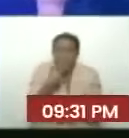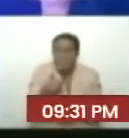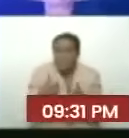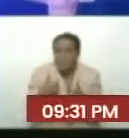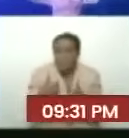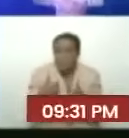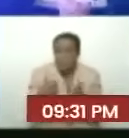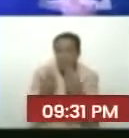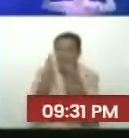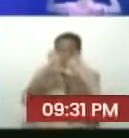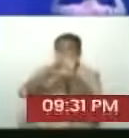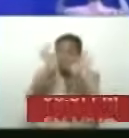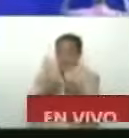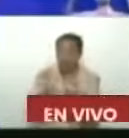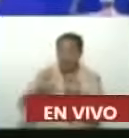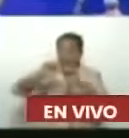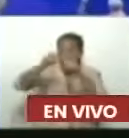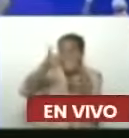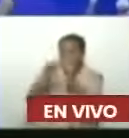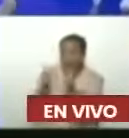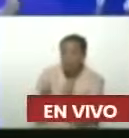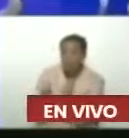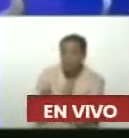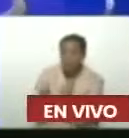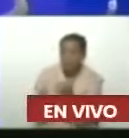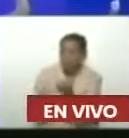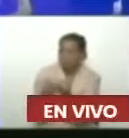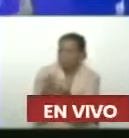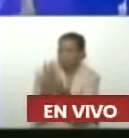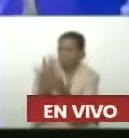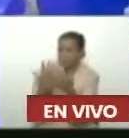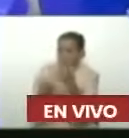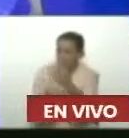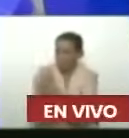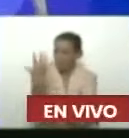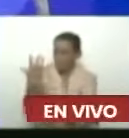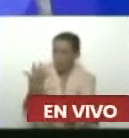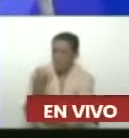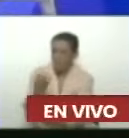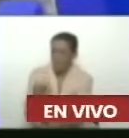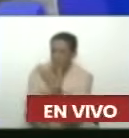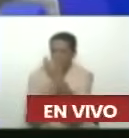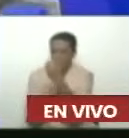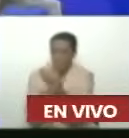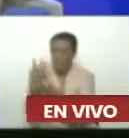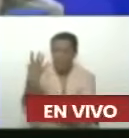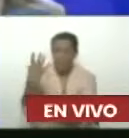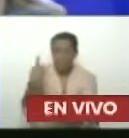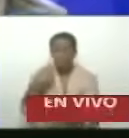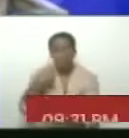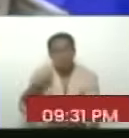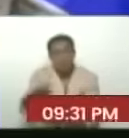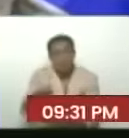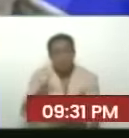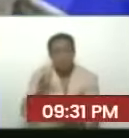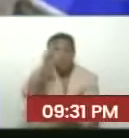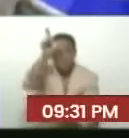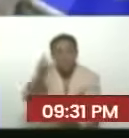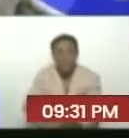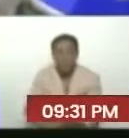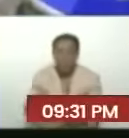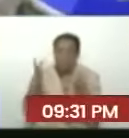la mano de los artistas salen piezas tan maravillosas, es cuando yo siempre digo, el ser humano